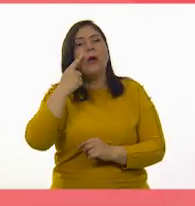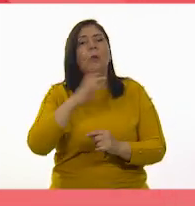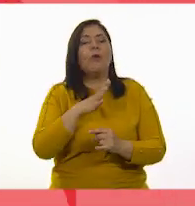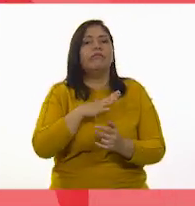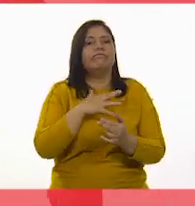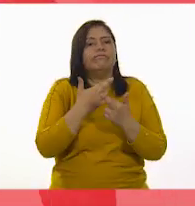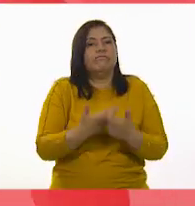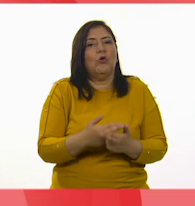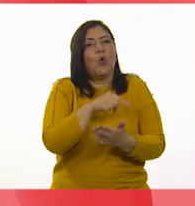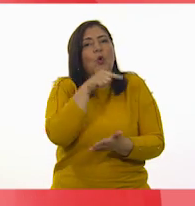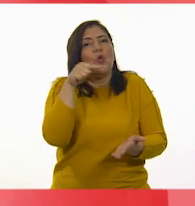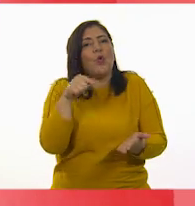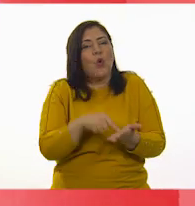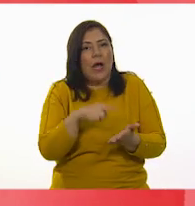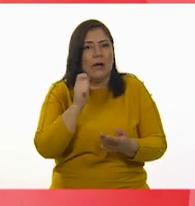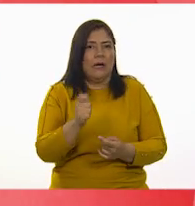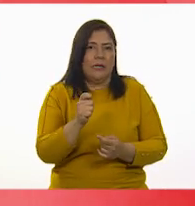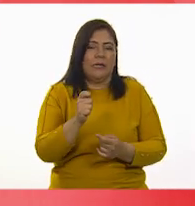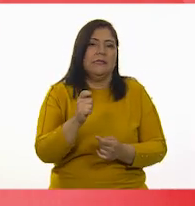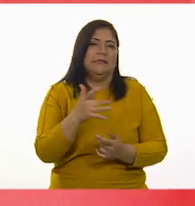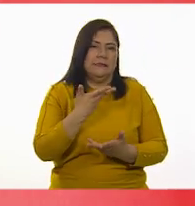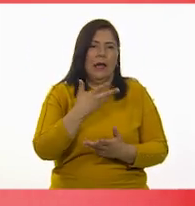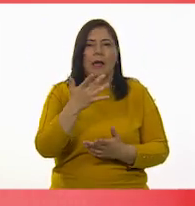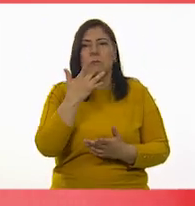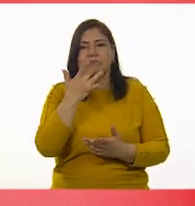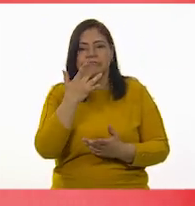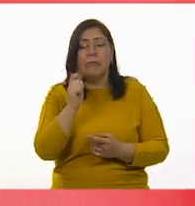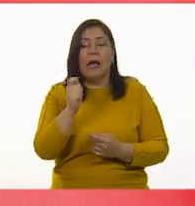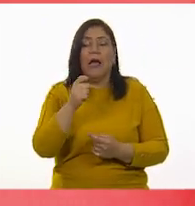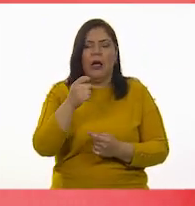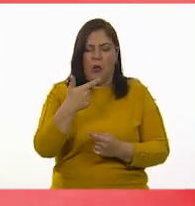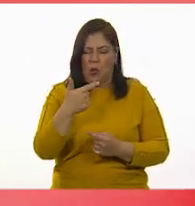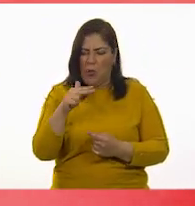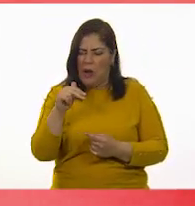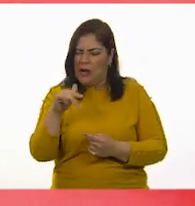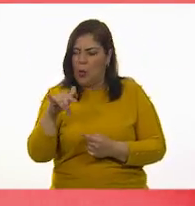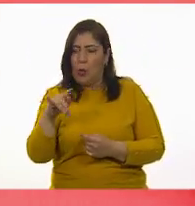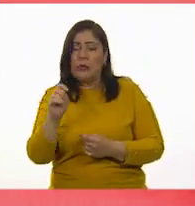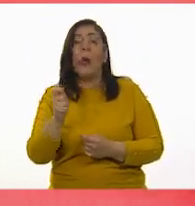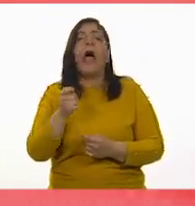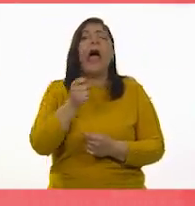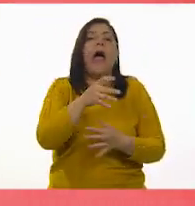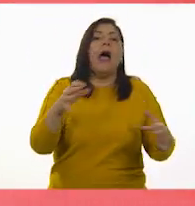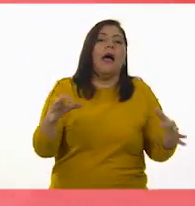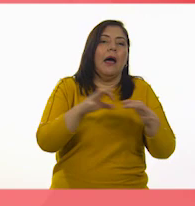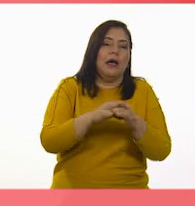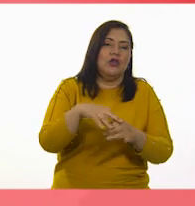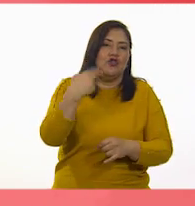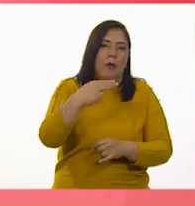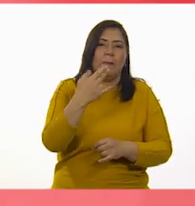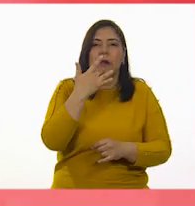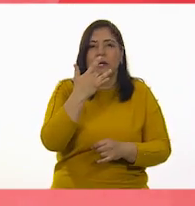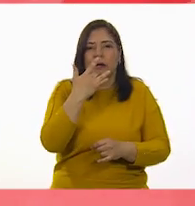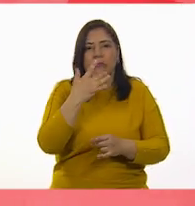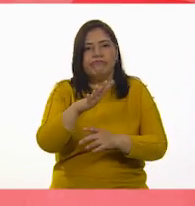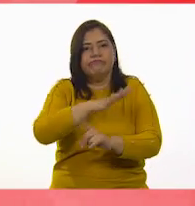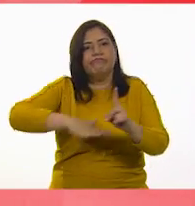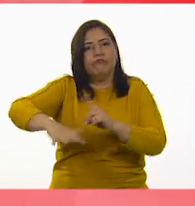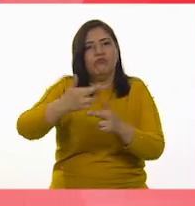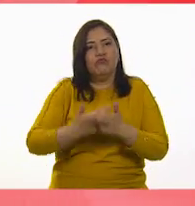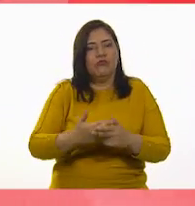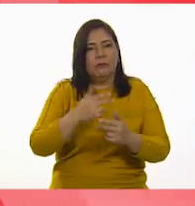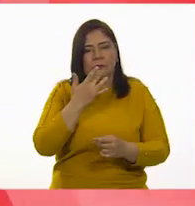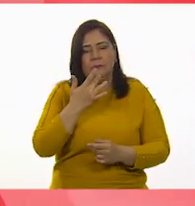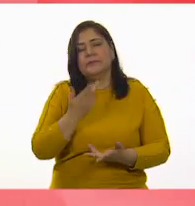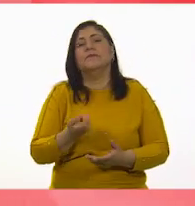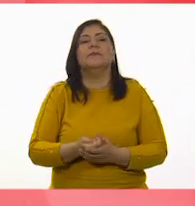ranas. Y pues Cuanaxcuatl sonaba como Guanajuato y pues sí, de ahí se nos quedó el nombre. Guanajuato capital es una ciudad minera y